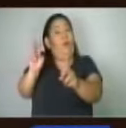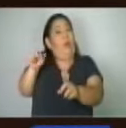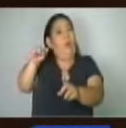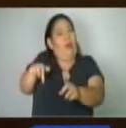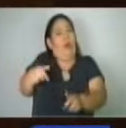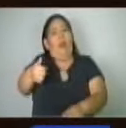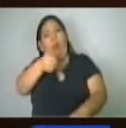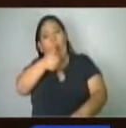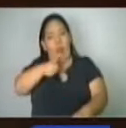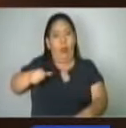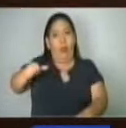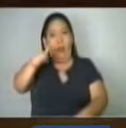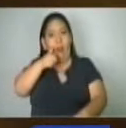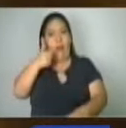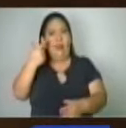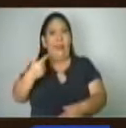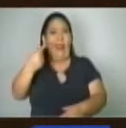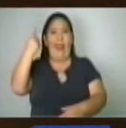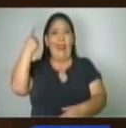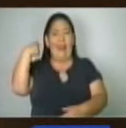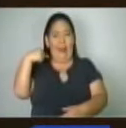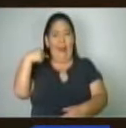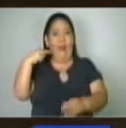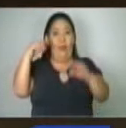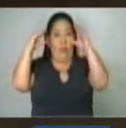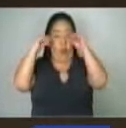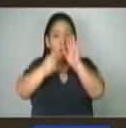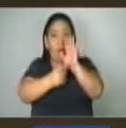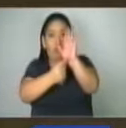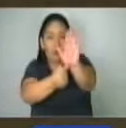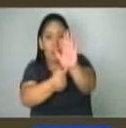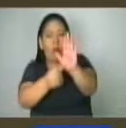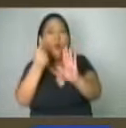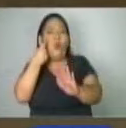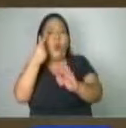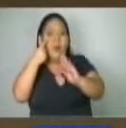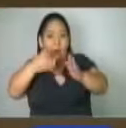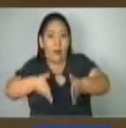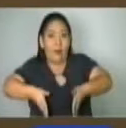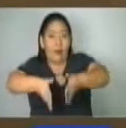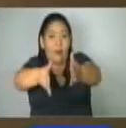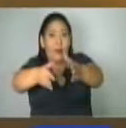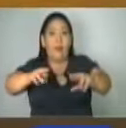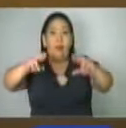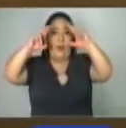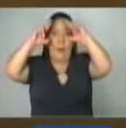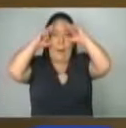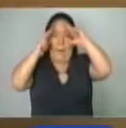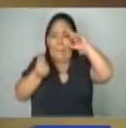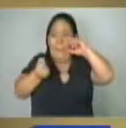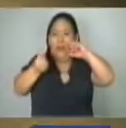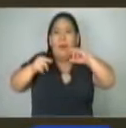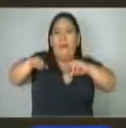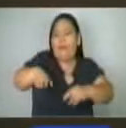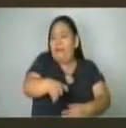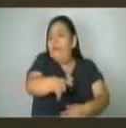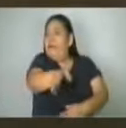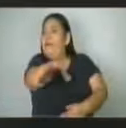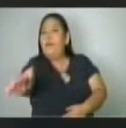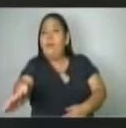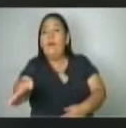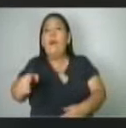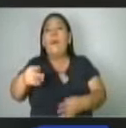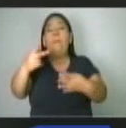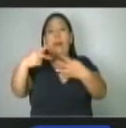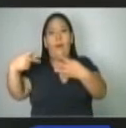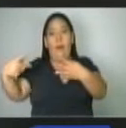de ebriedad. Esta noticia se la presentábamos ayer en la noche. El hecho ocurrió sobre el bulevar Monseñor Romero en la intersección que conecta con la carretera